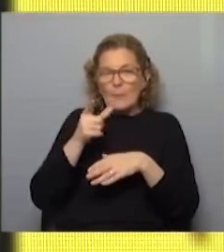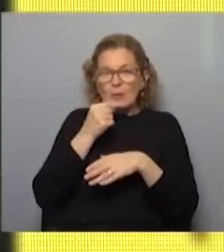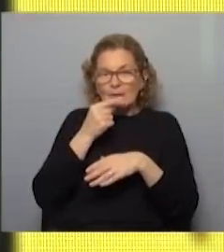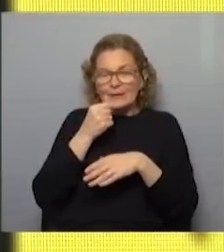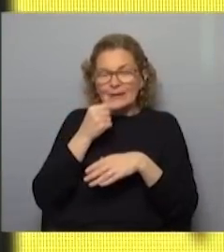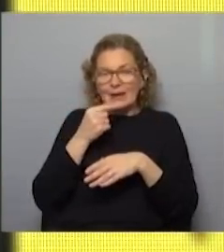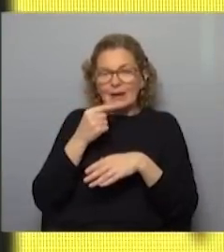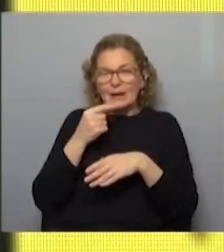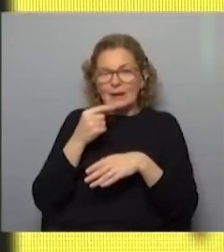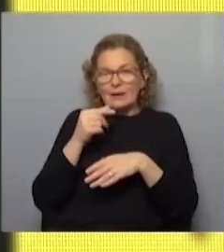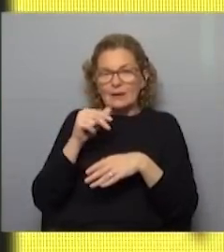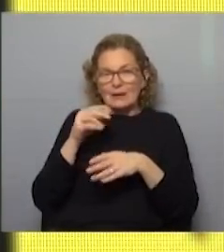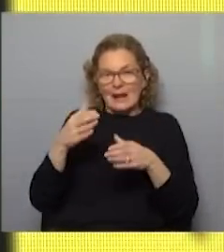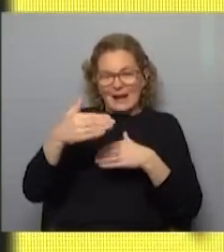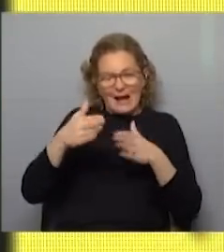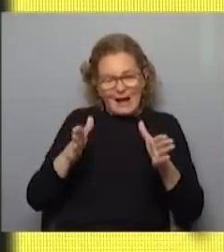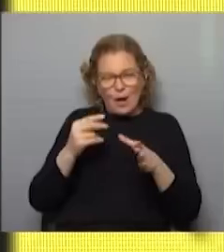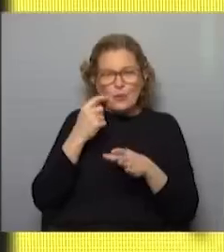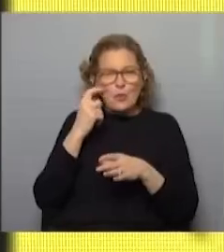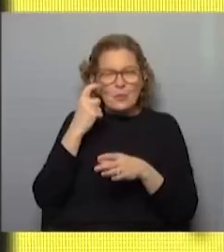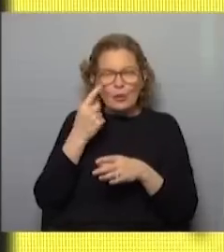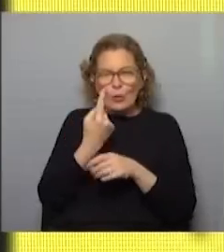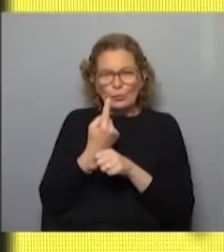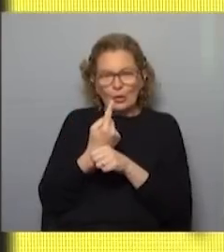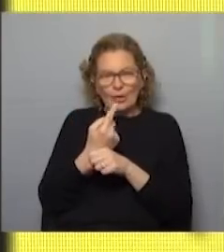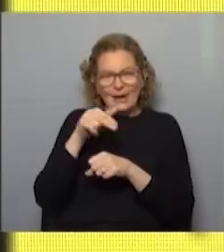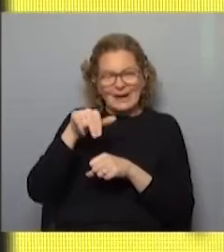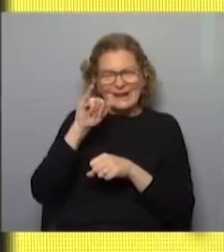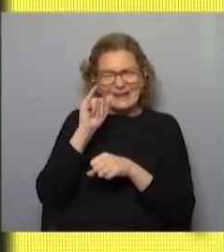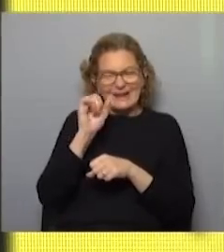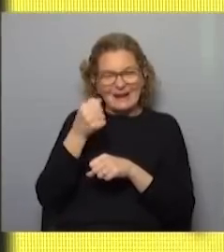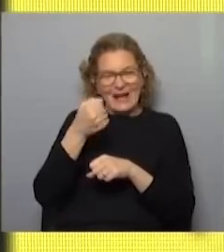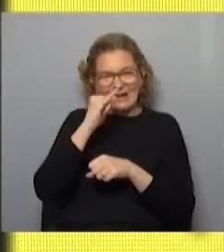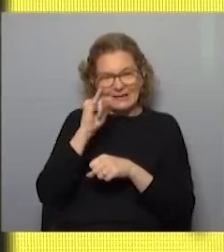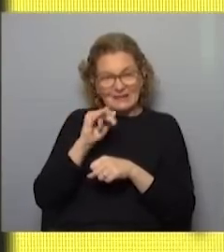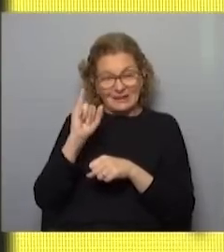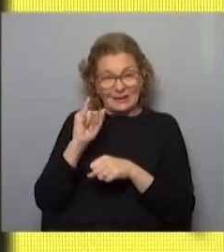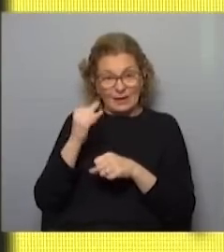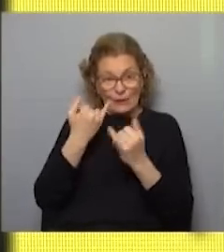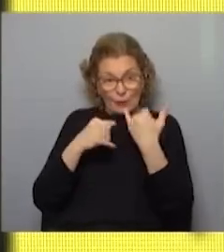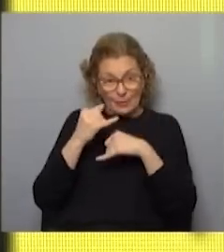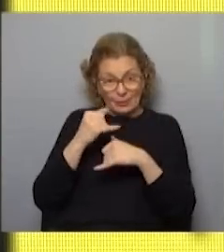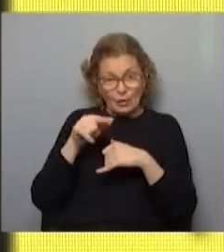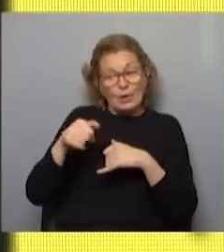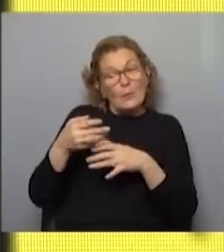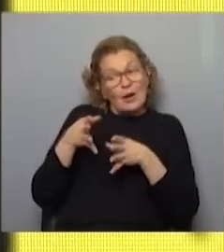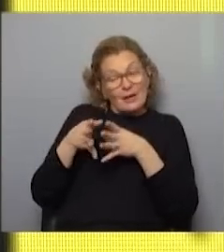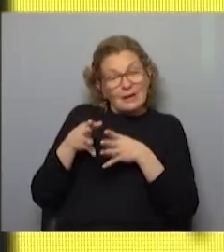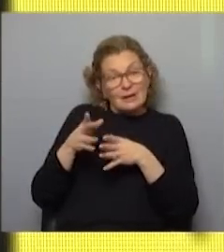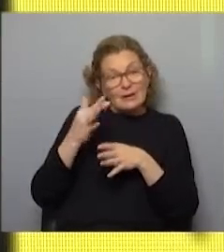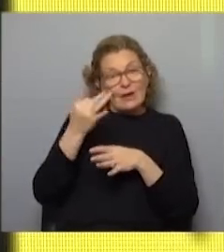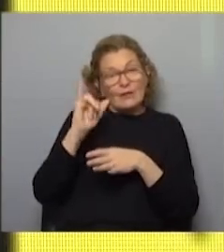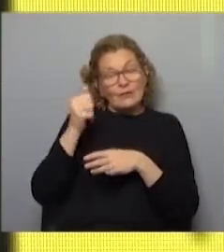dice nazis en la Rose no y despliega un conjunto de informaciones luego en la emergencia de la Guerra Fría el tratado